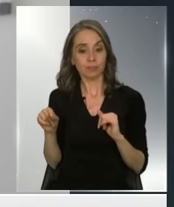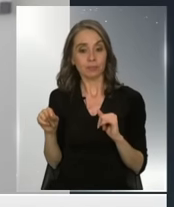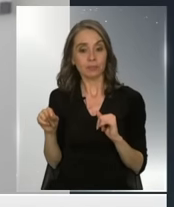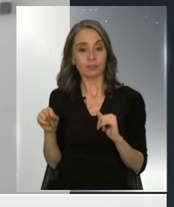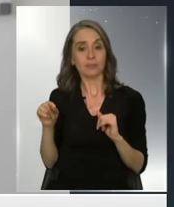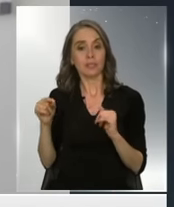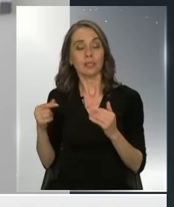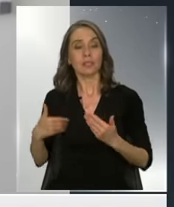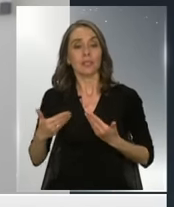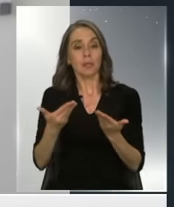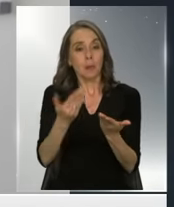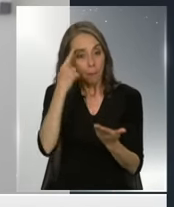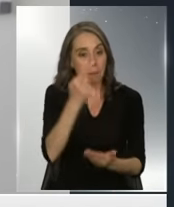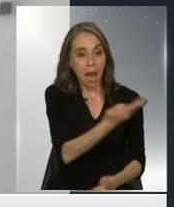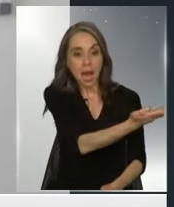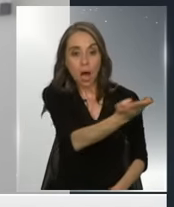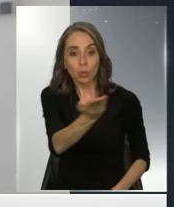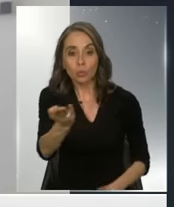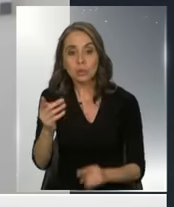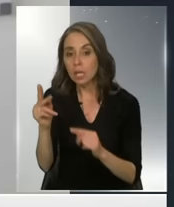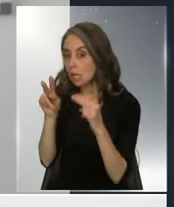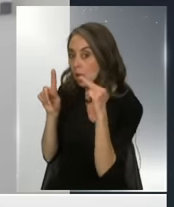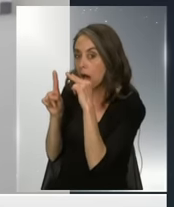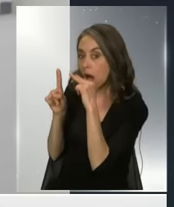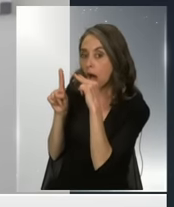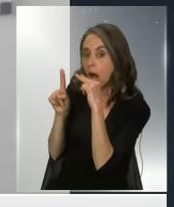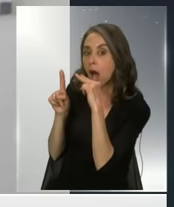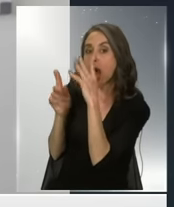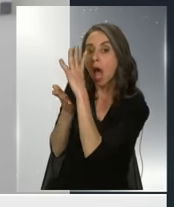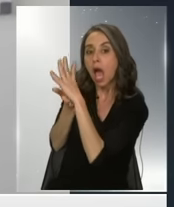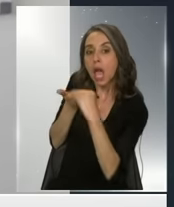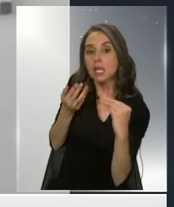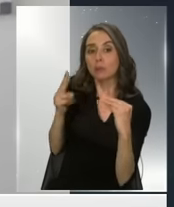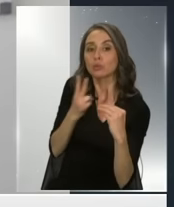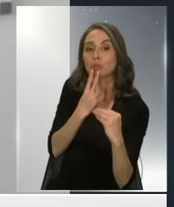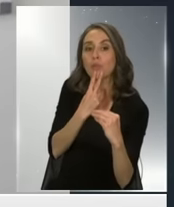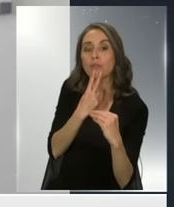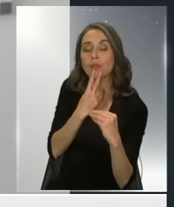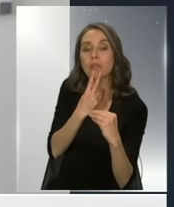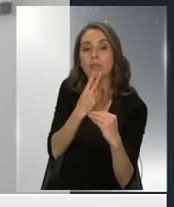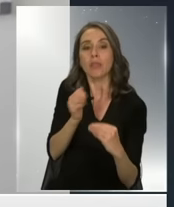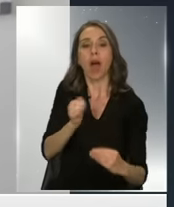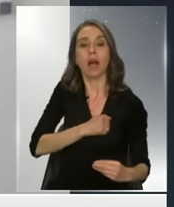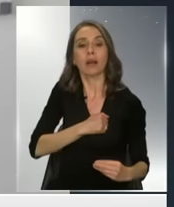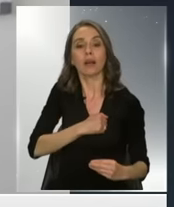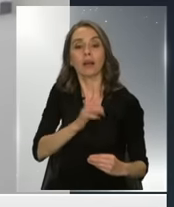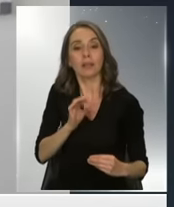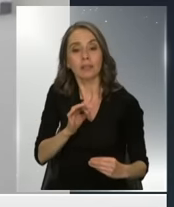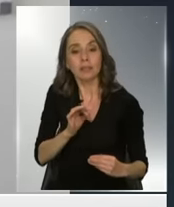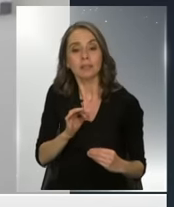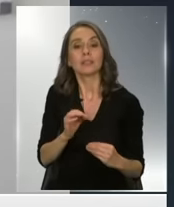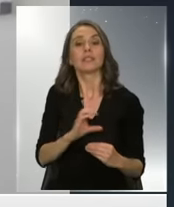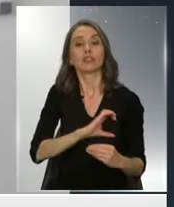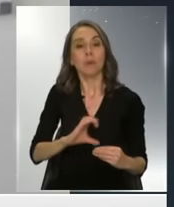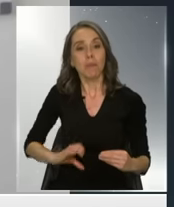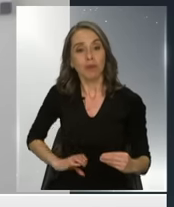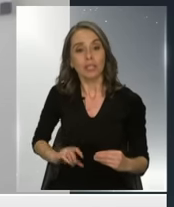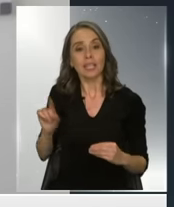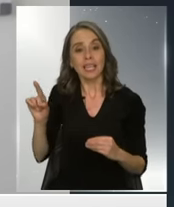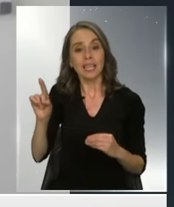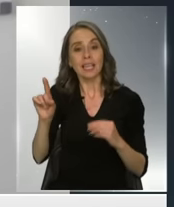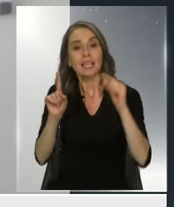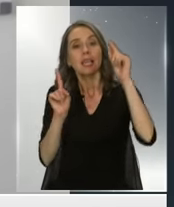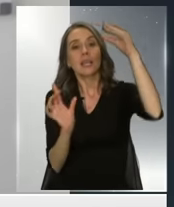es para ustedes un ejemplo de vida cristiana y además se los presentamos como un